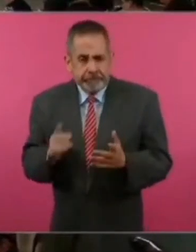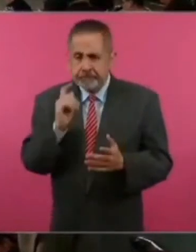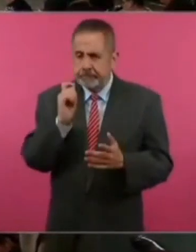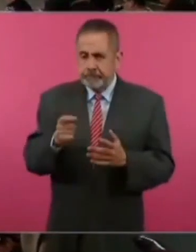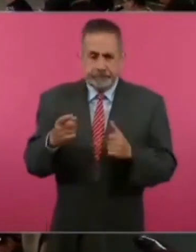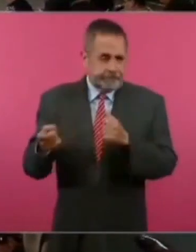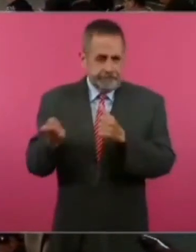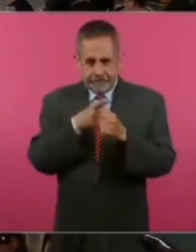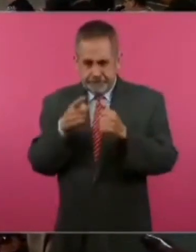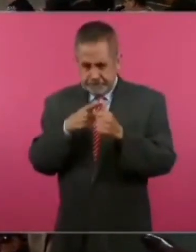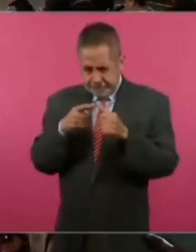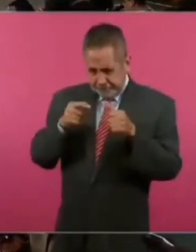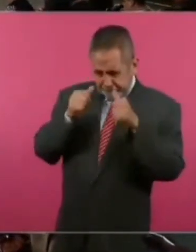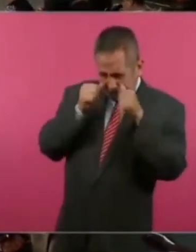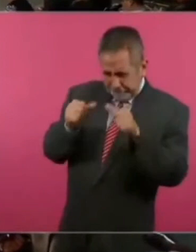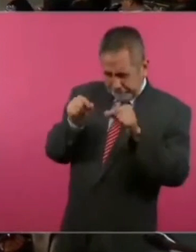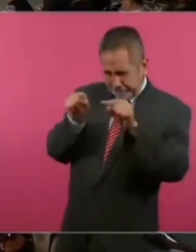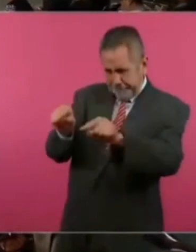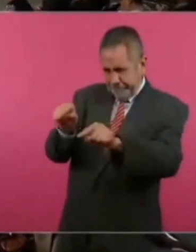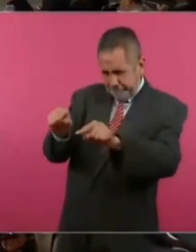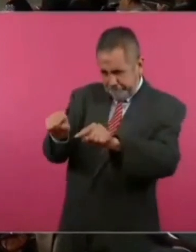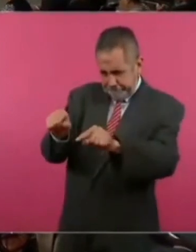se atiende